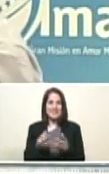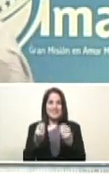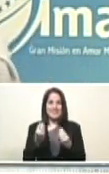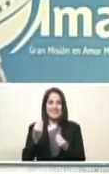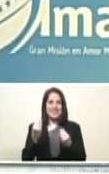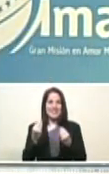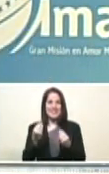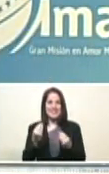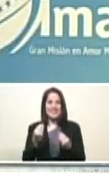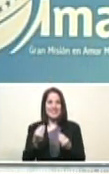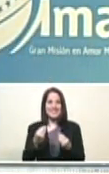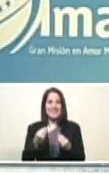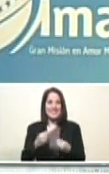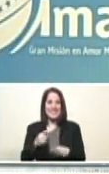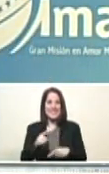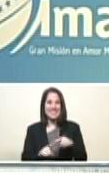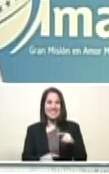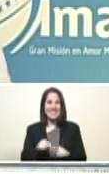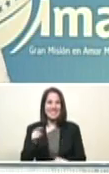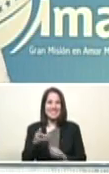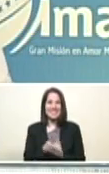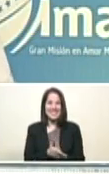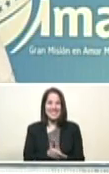que cada vez están más cerca de la gente